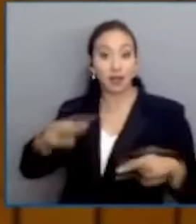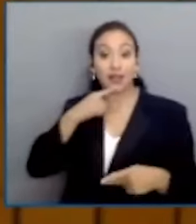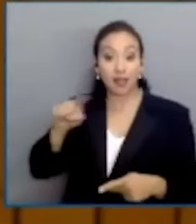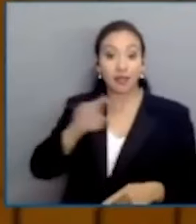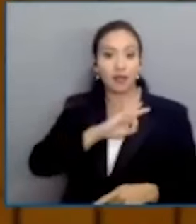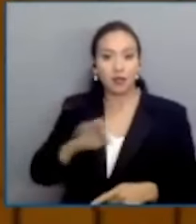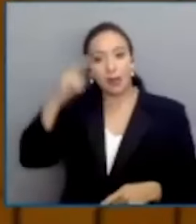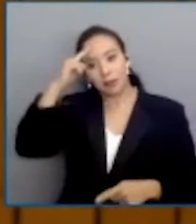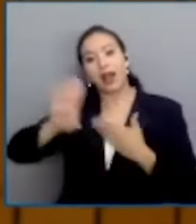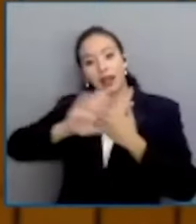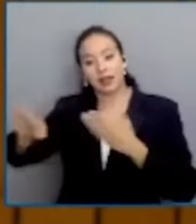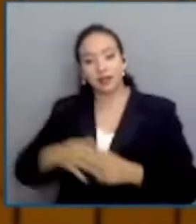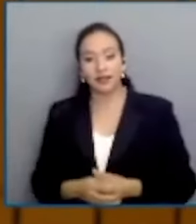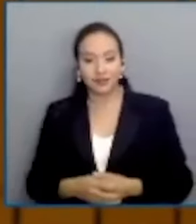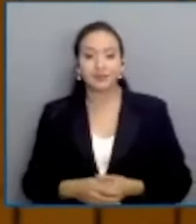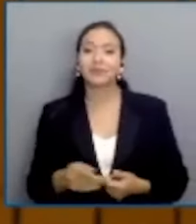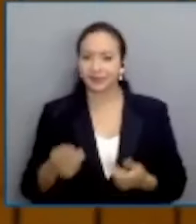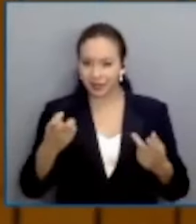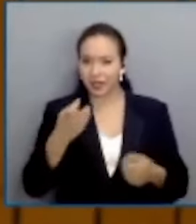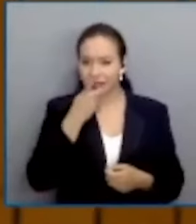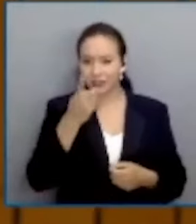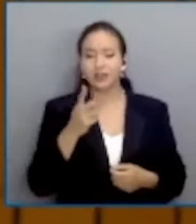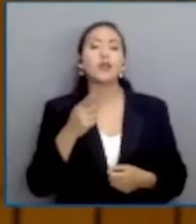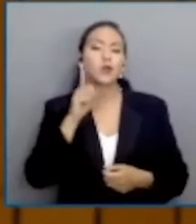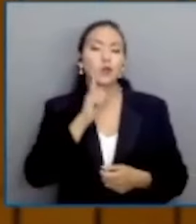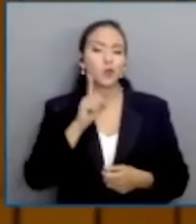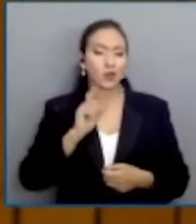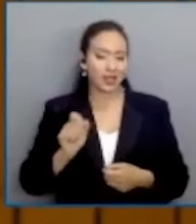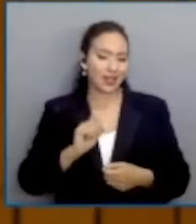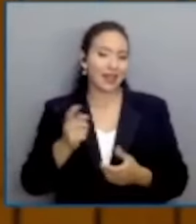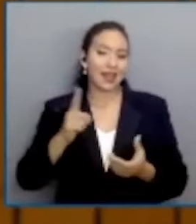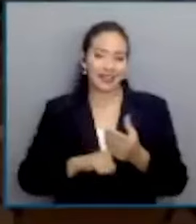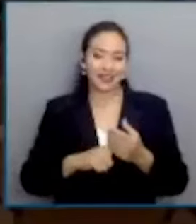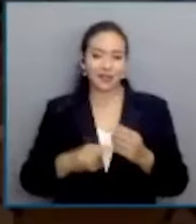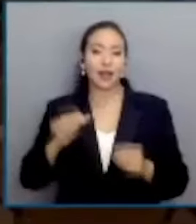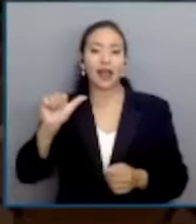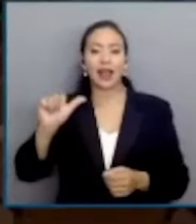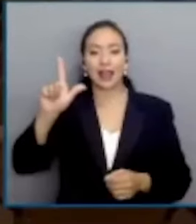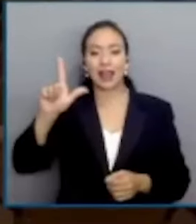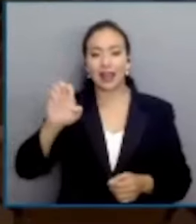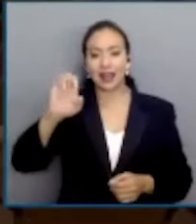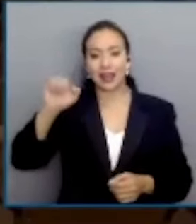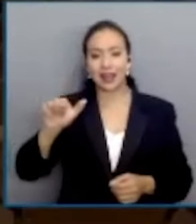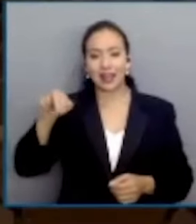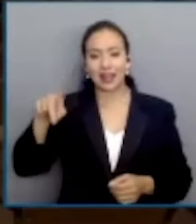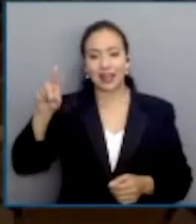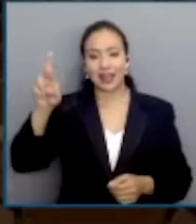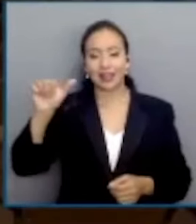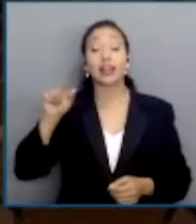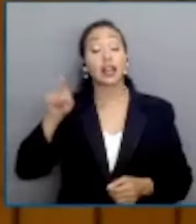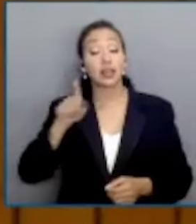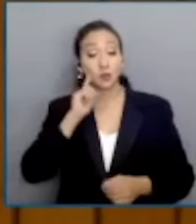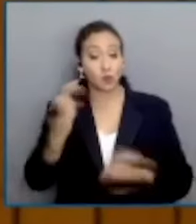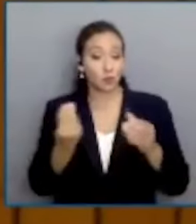de Conocimiento Científico y Derechos Humanos del Máximo Tribunal, Alejandra Rabasa Salinas, al participar en un seminario sobre